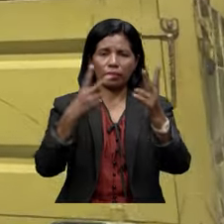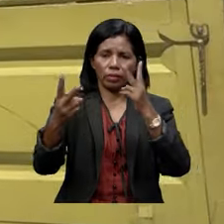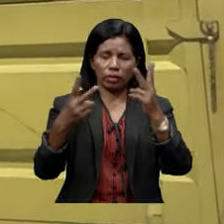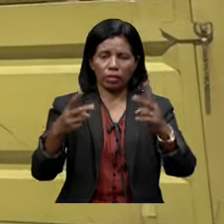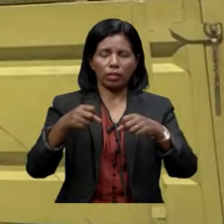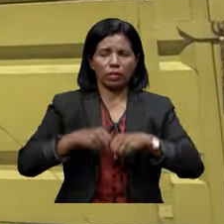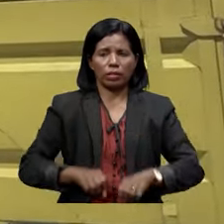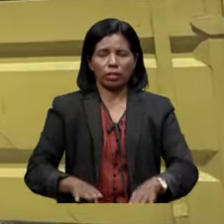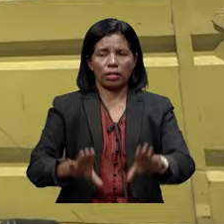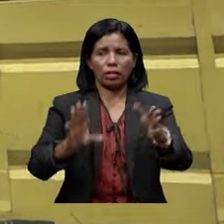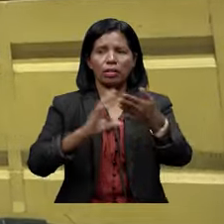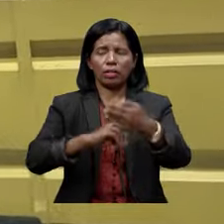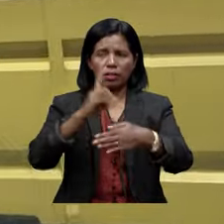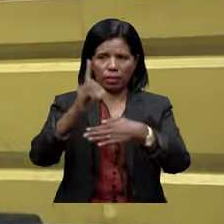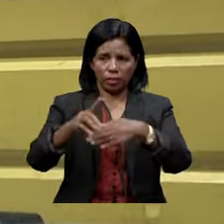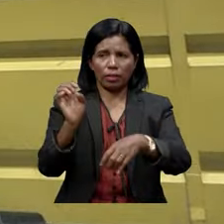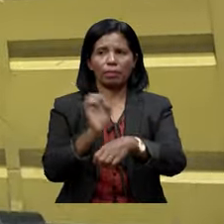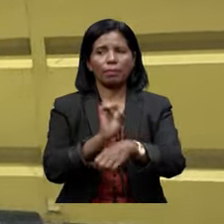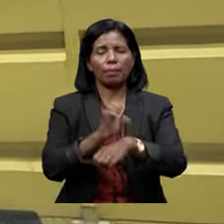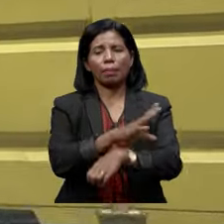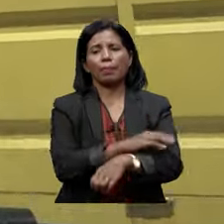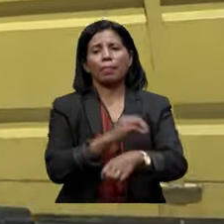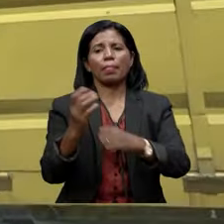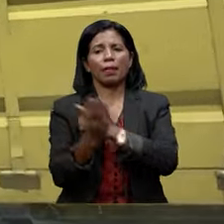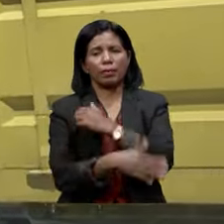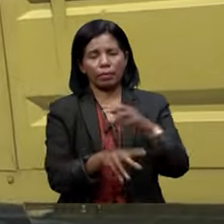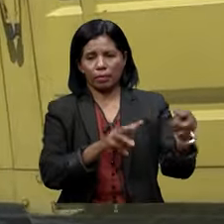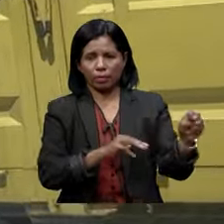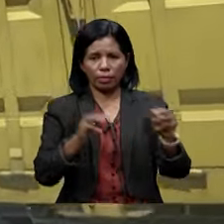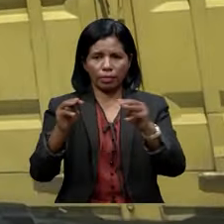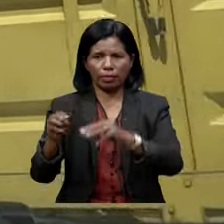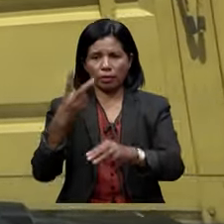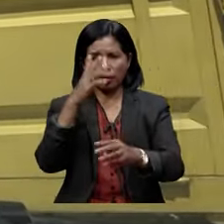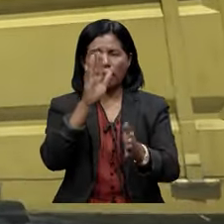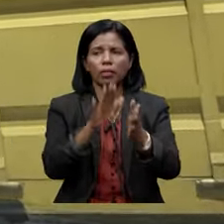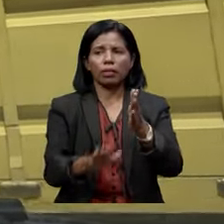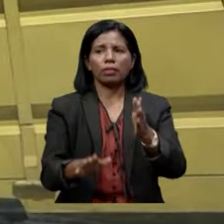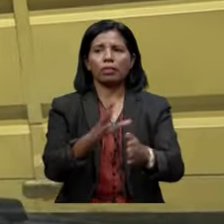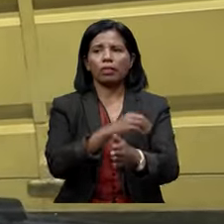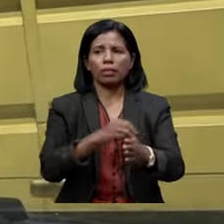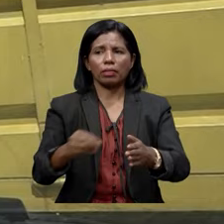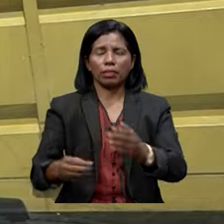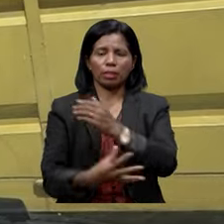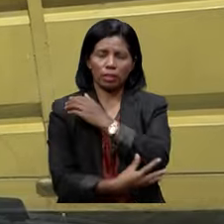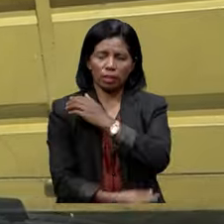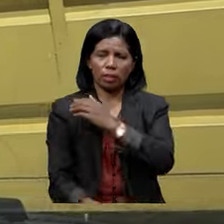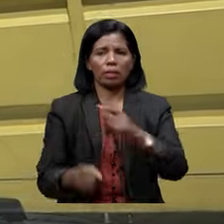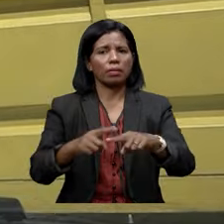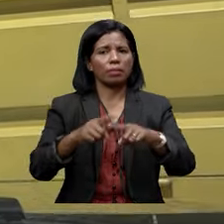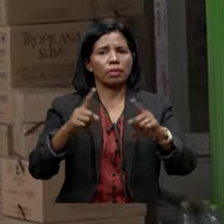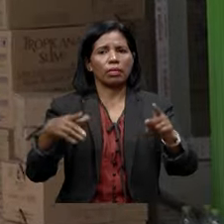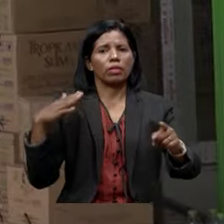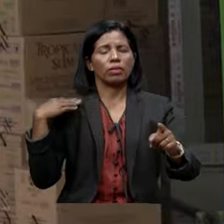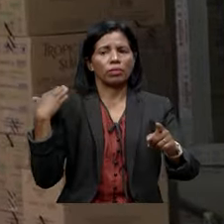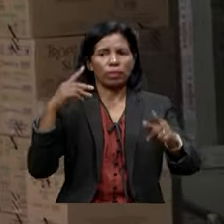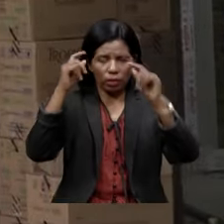taxi. Desenvolvimento economia ilustra nação ne mudança, ho de reduz desemprego no kiak, mai be durante ne zoven